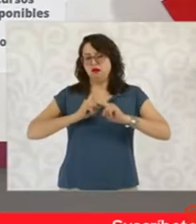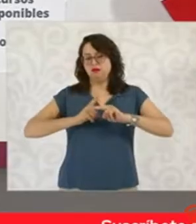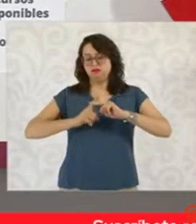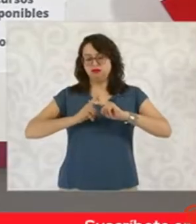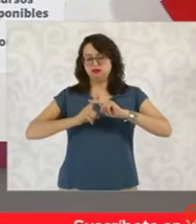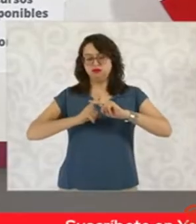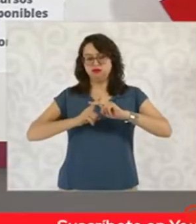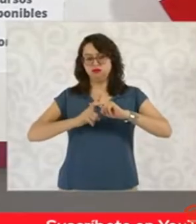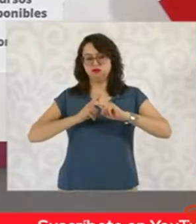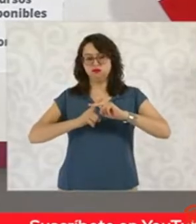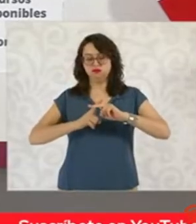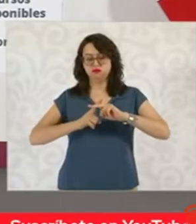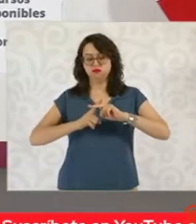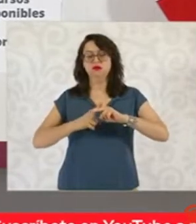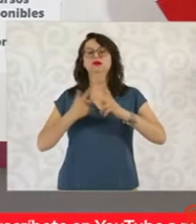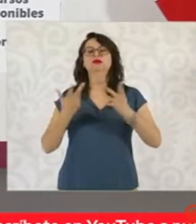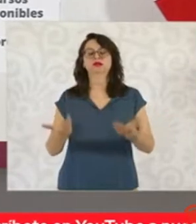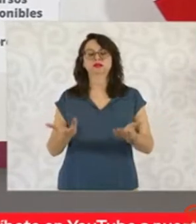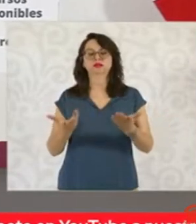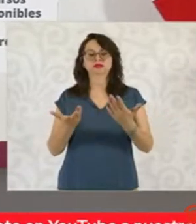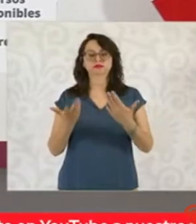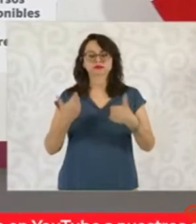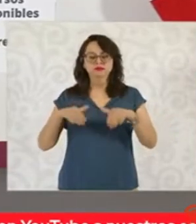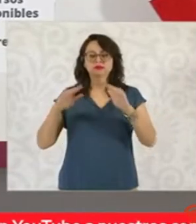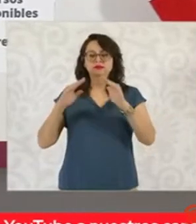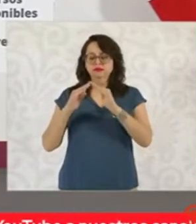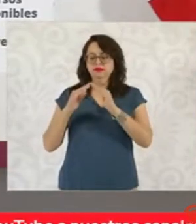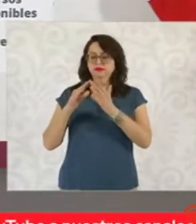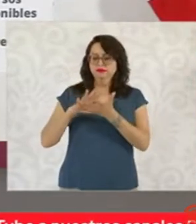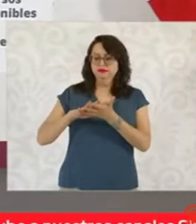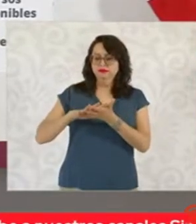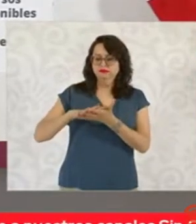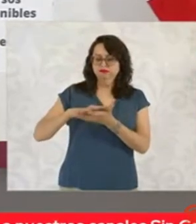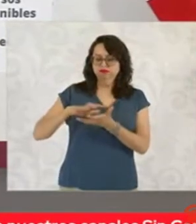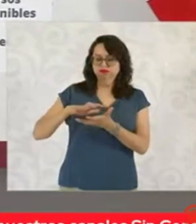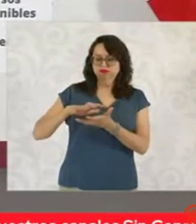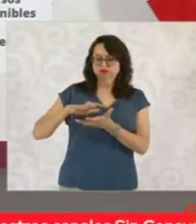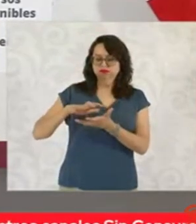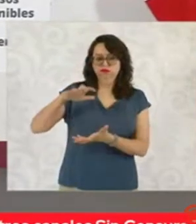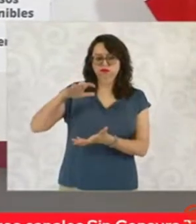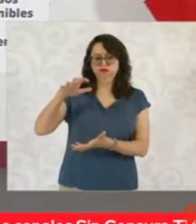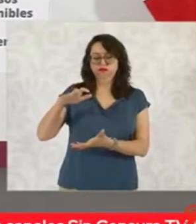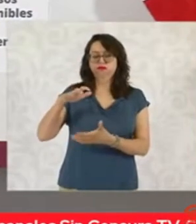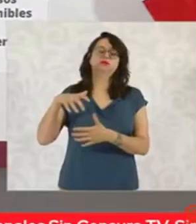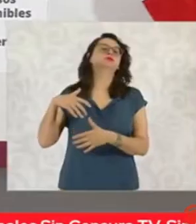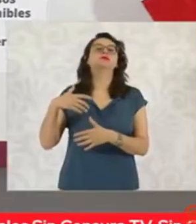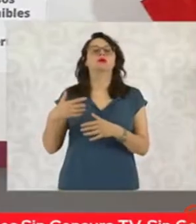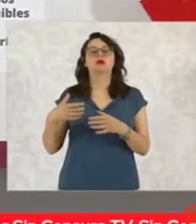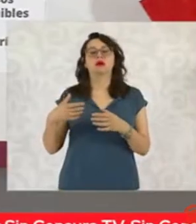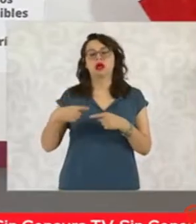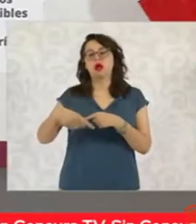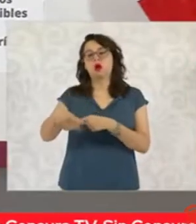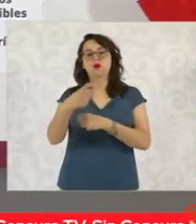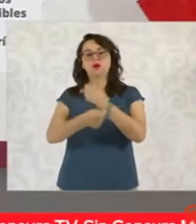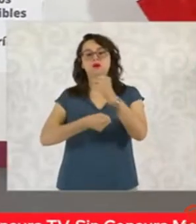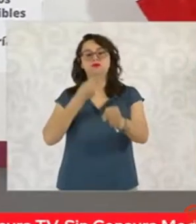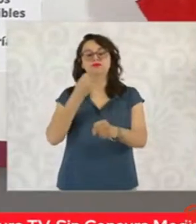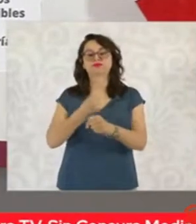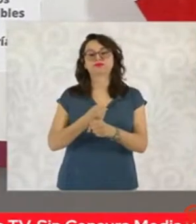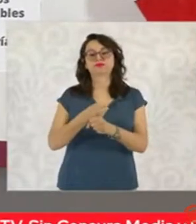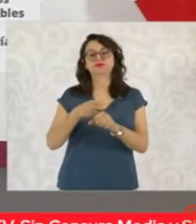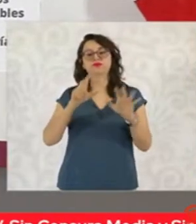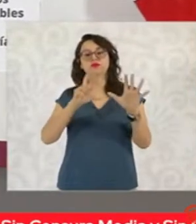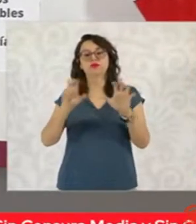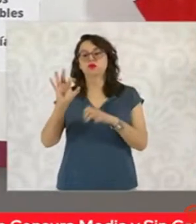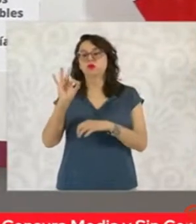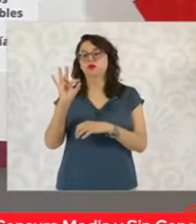que el fondo de vivienda va a continuar aumentando de 8.16 a 8.49, es decir, no se